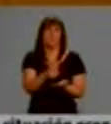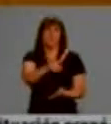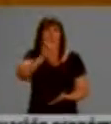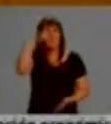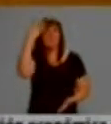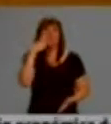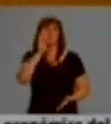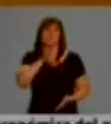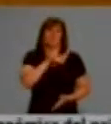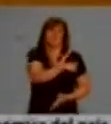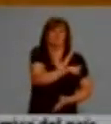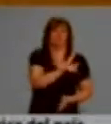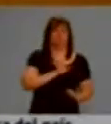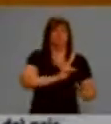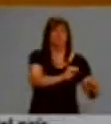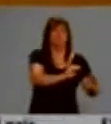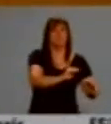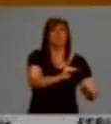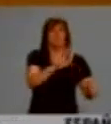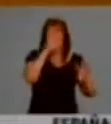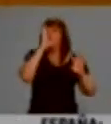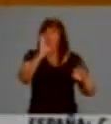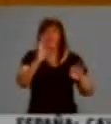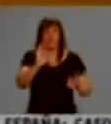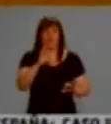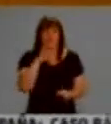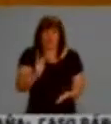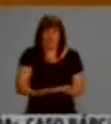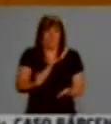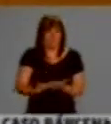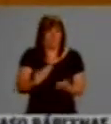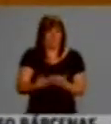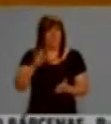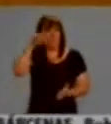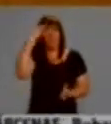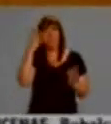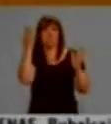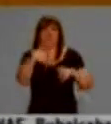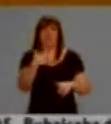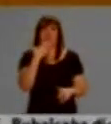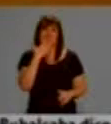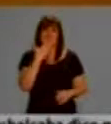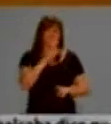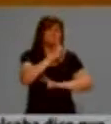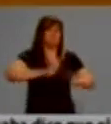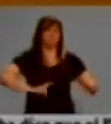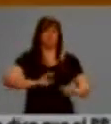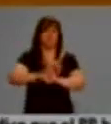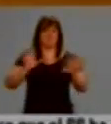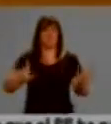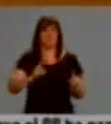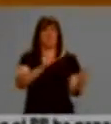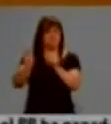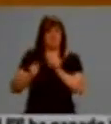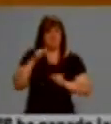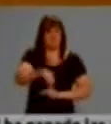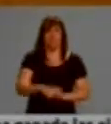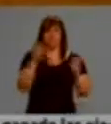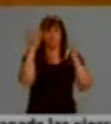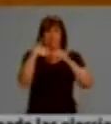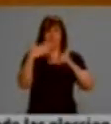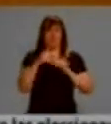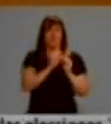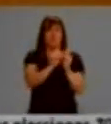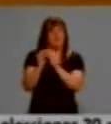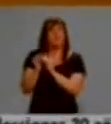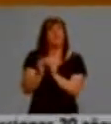ser suya, y evidentemente no tendrá usted legitimidad en la iniciativa si no da respuestas claras en el debate del día de hoy. Elaborar